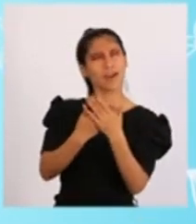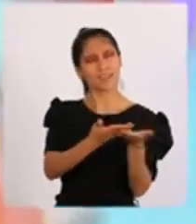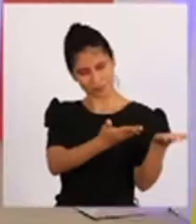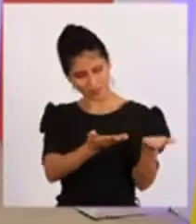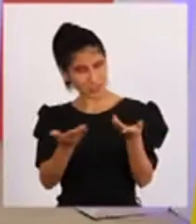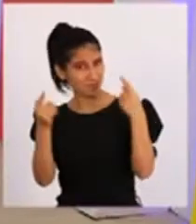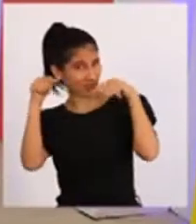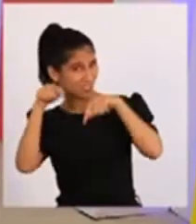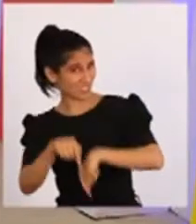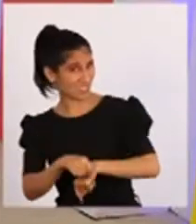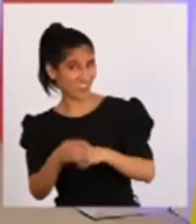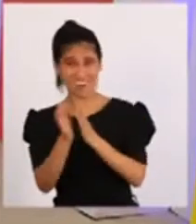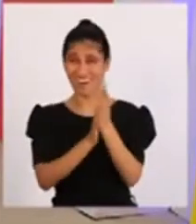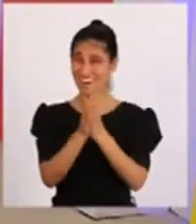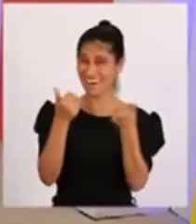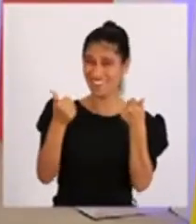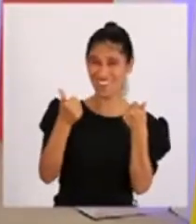invitation.